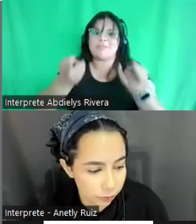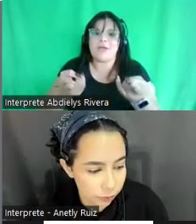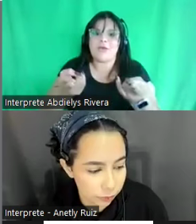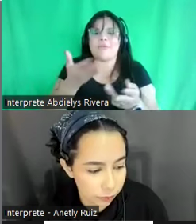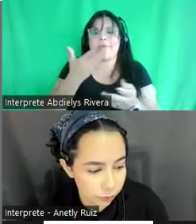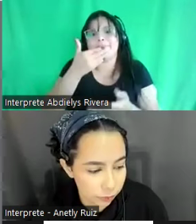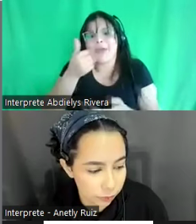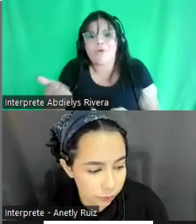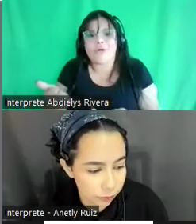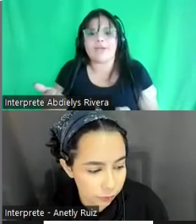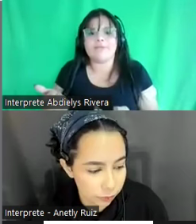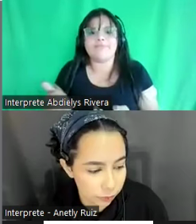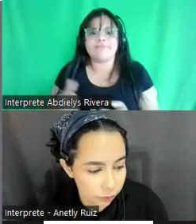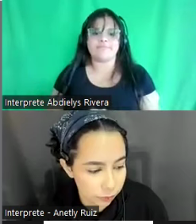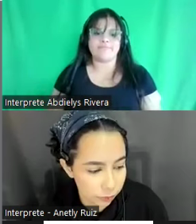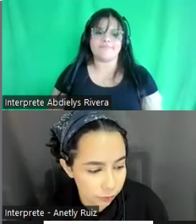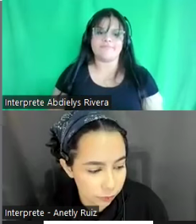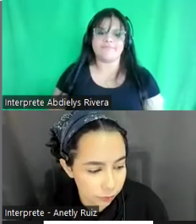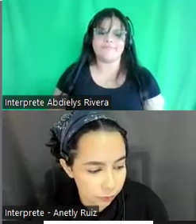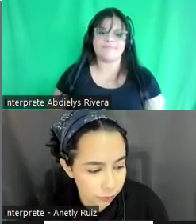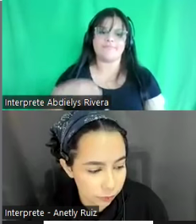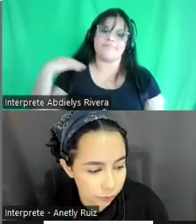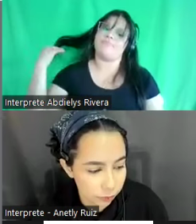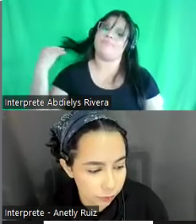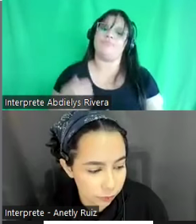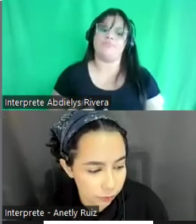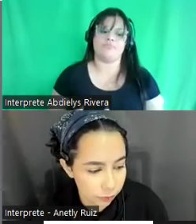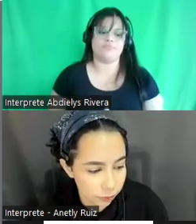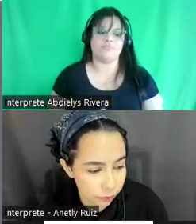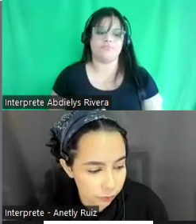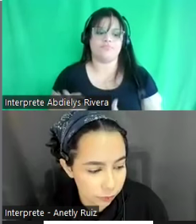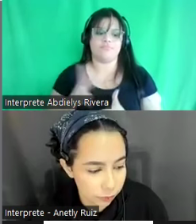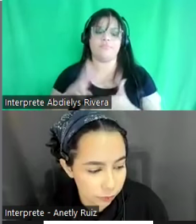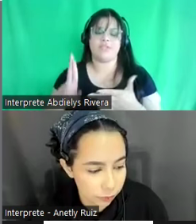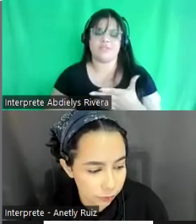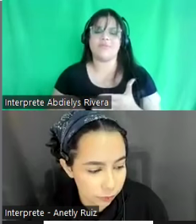prevención. Estaba solo, parece de la tiroides.